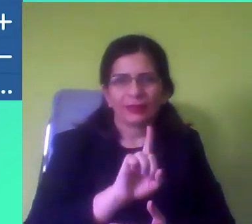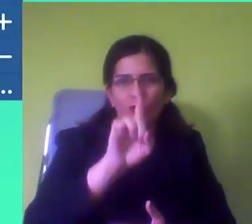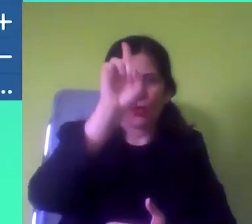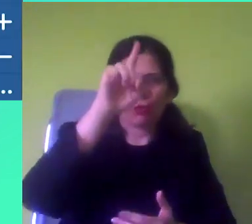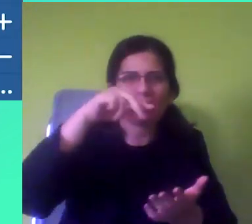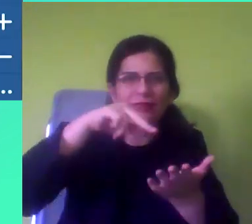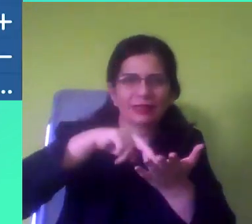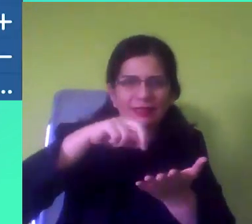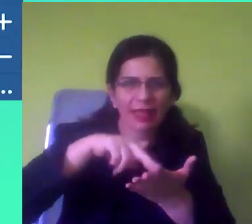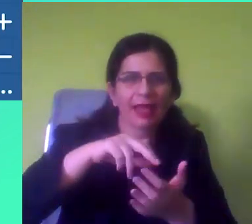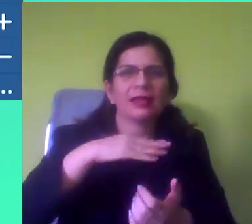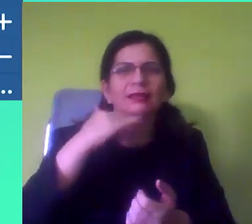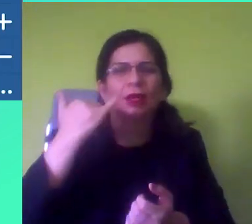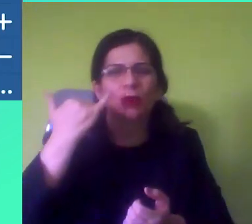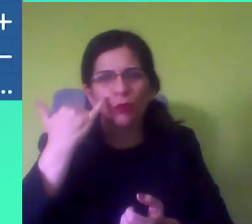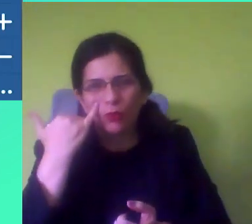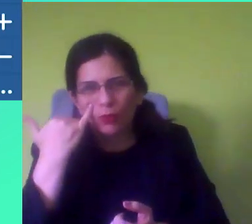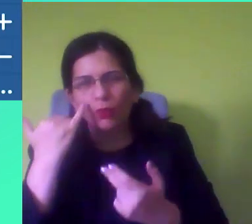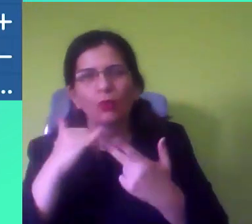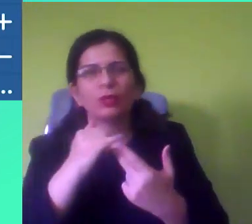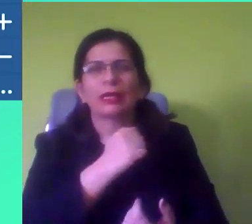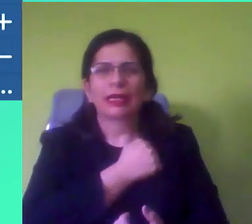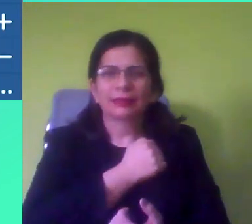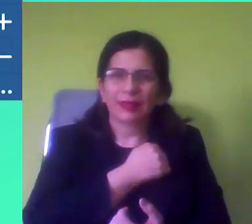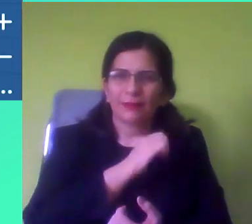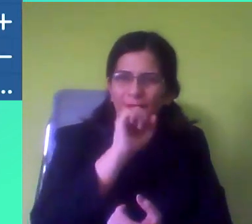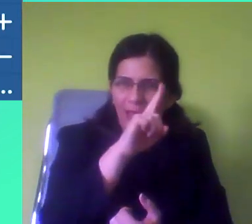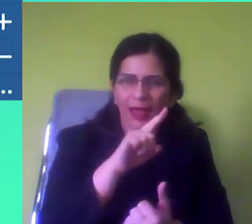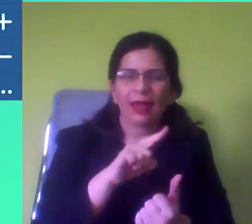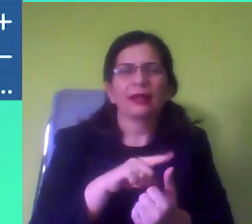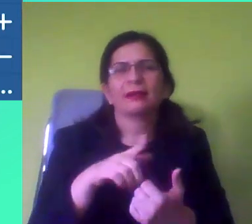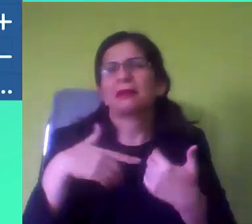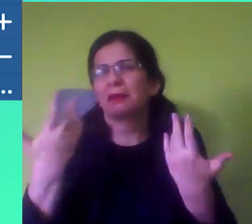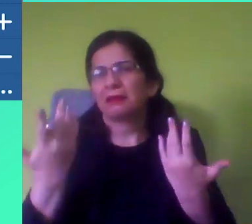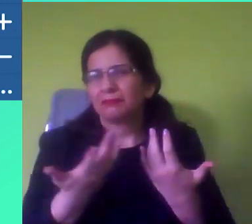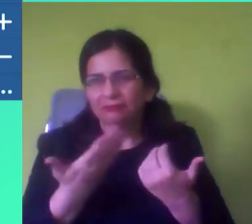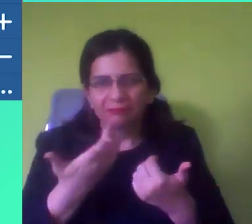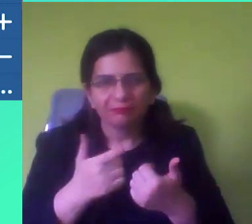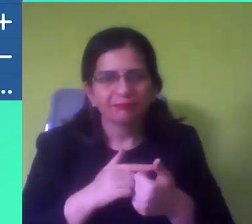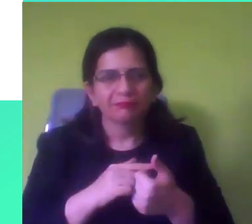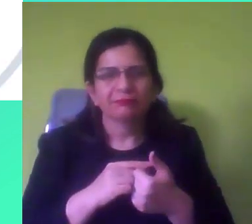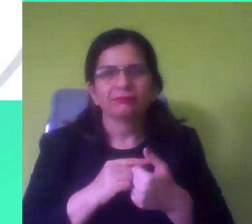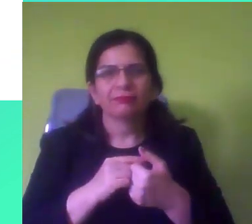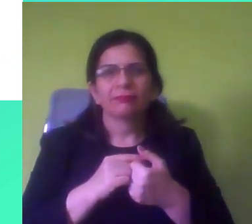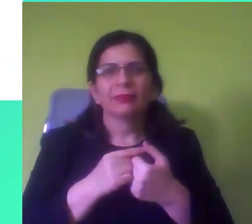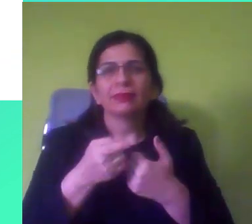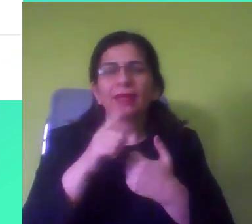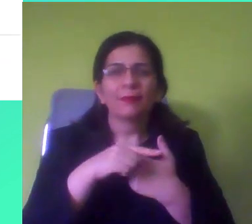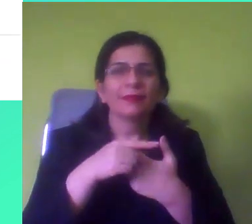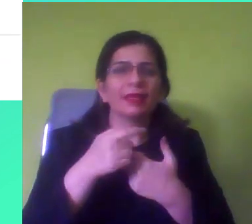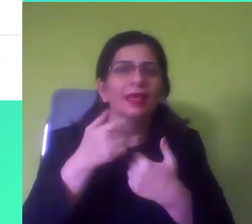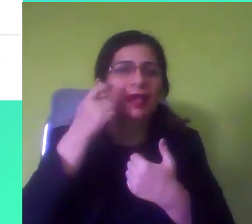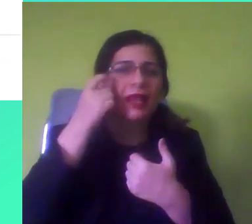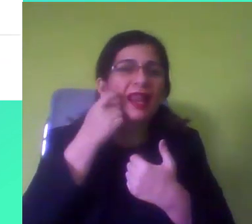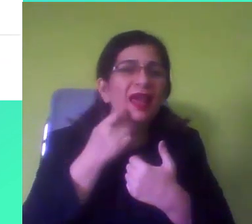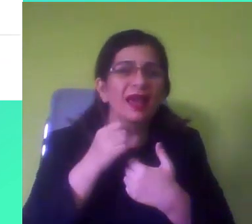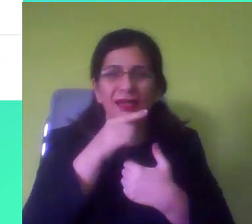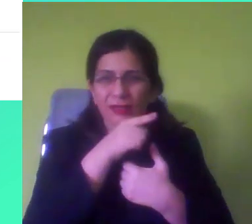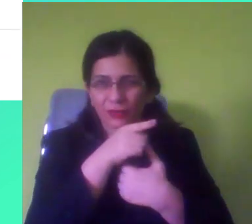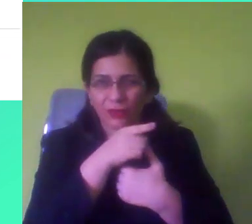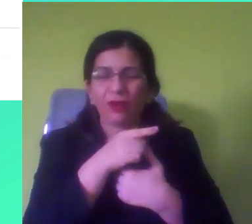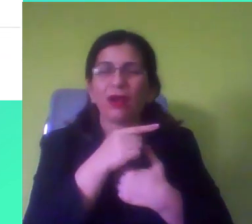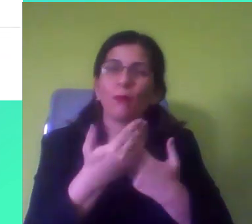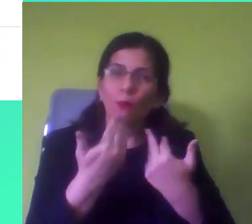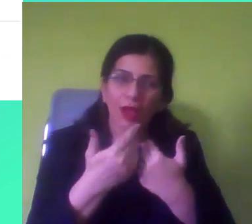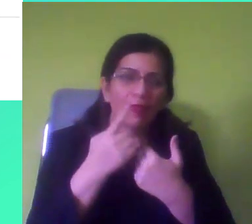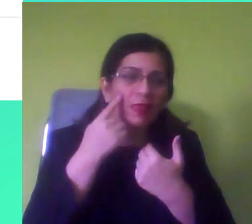provincia de Salta, en la provincia de Jujuy, en la provincia de Catamarca, incluso, bueno, también obviamente en la provincia de La Rioja. Cliquear en